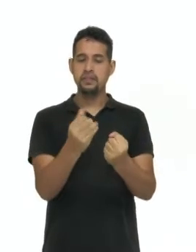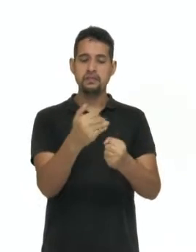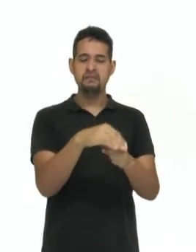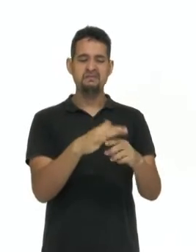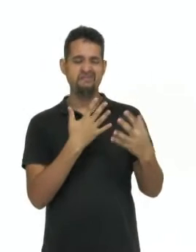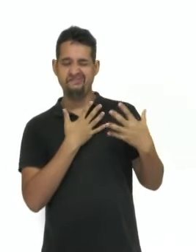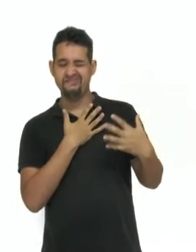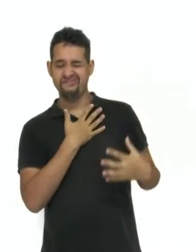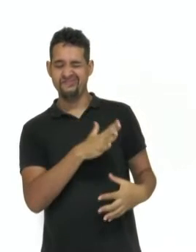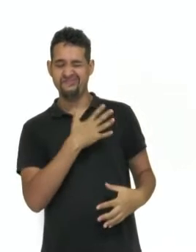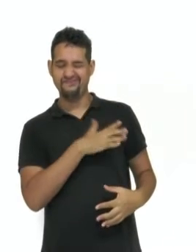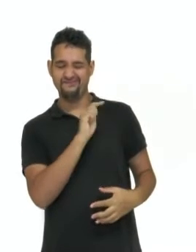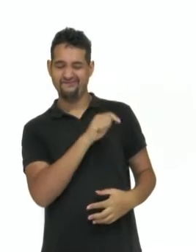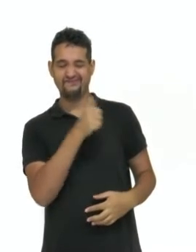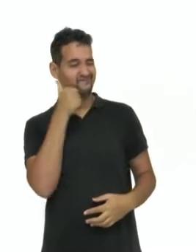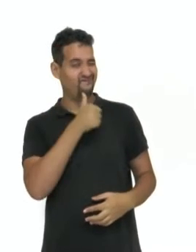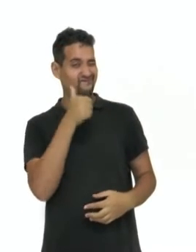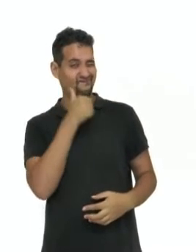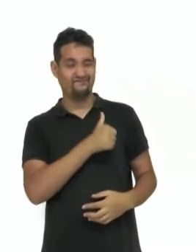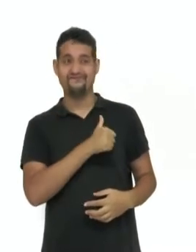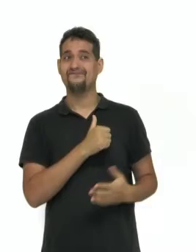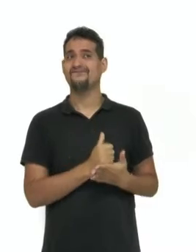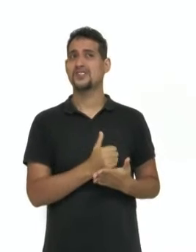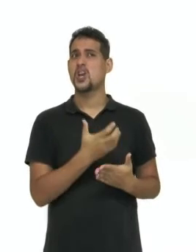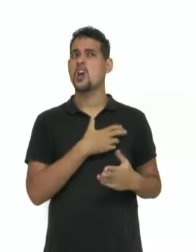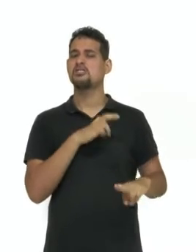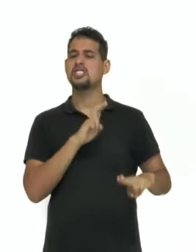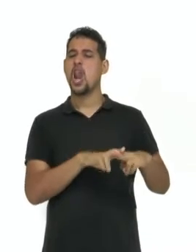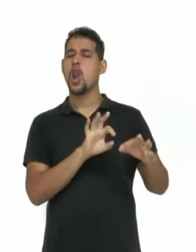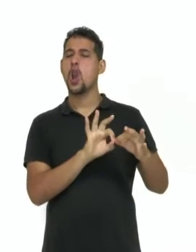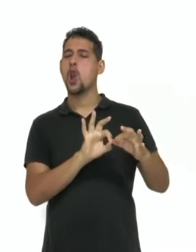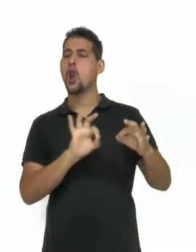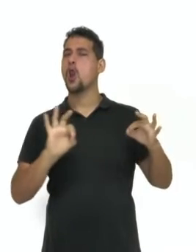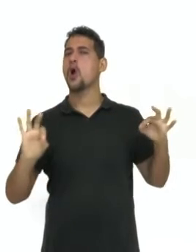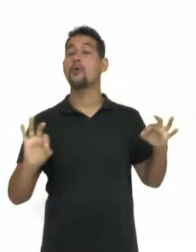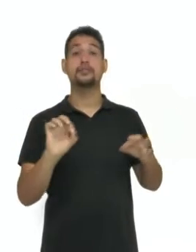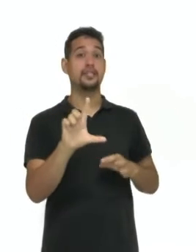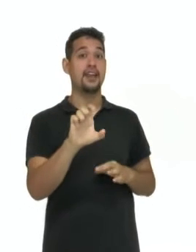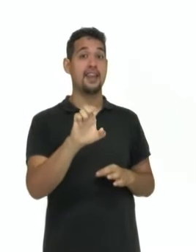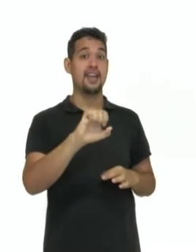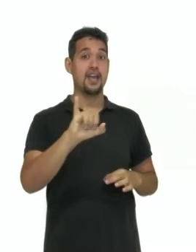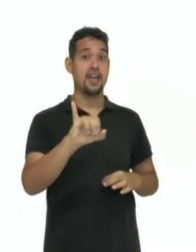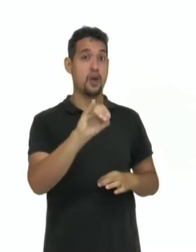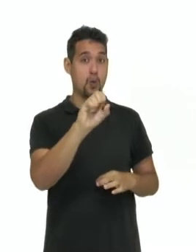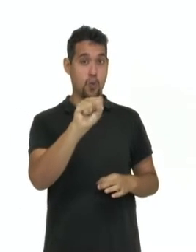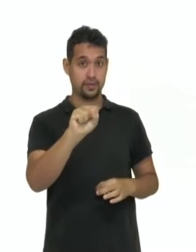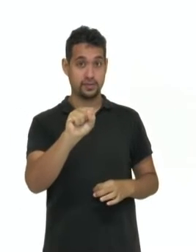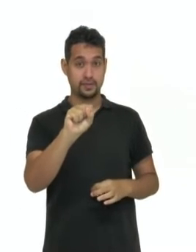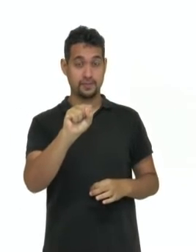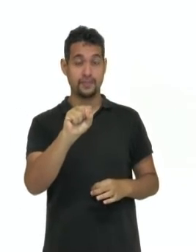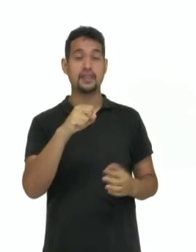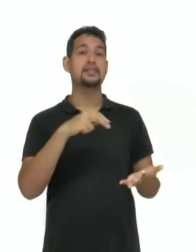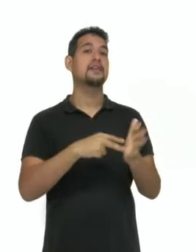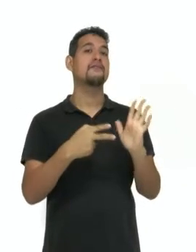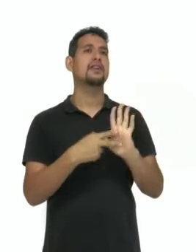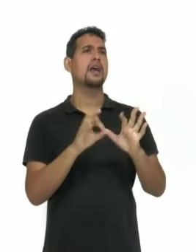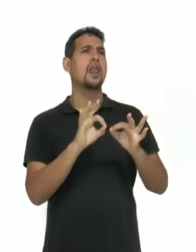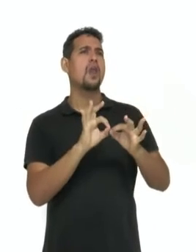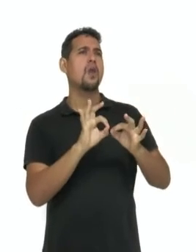soporto a esa chica, por eso quiero sentarme lejos de ella. Quero sentar longe.